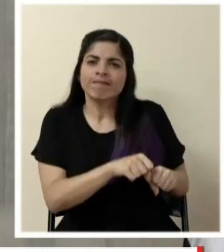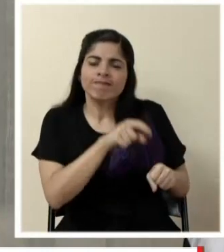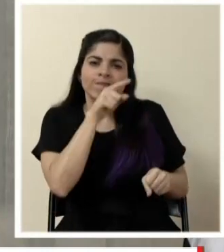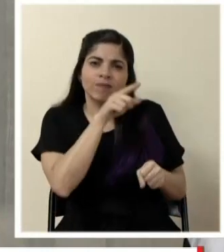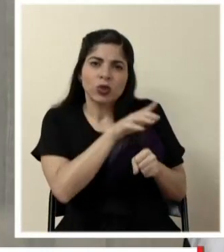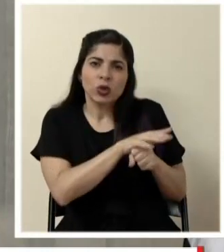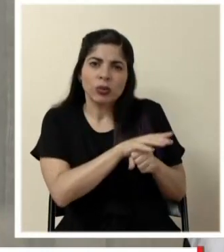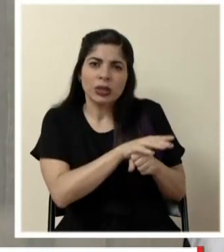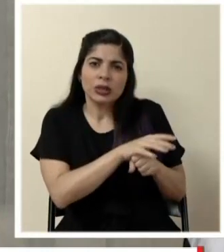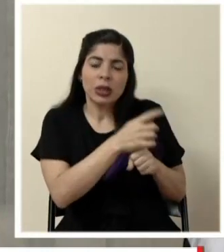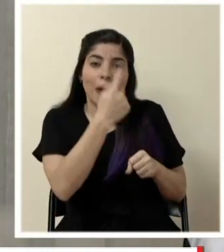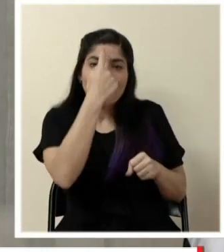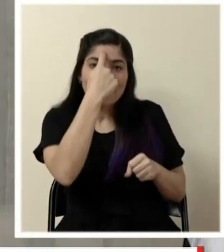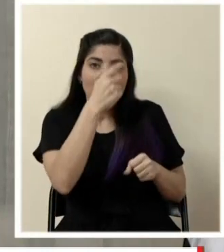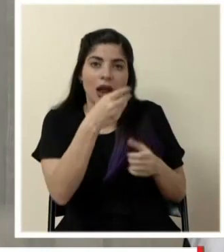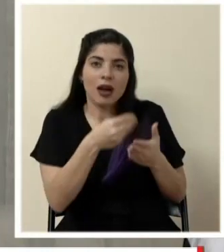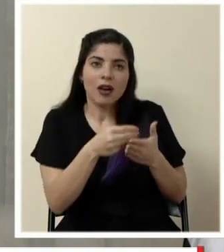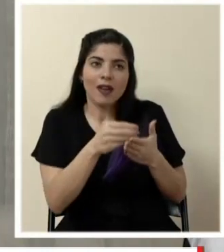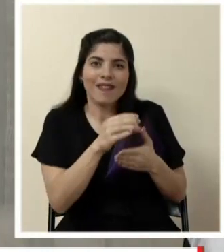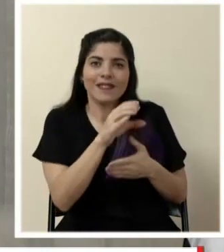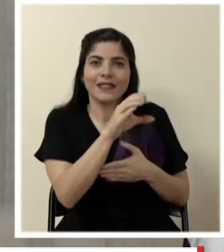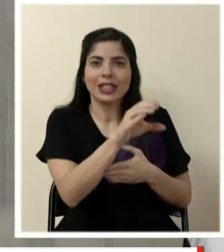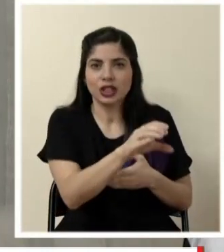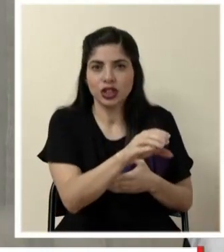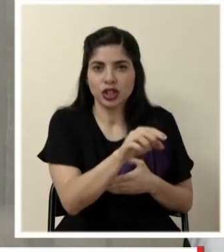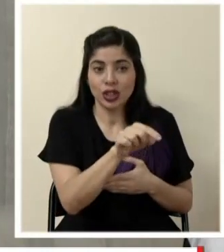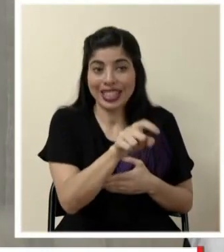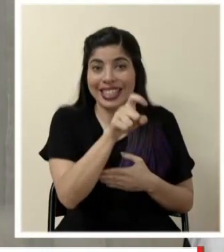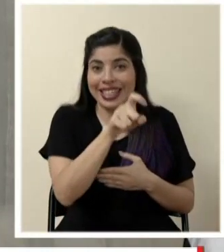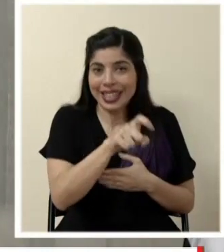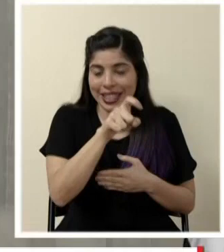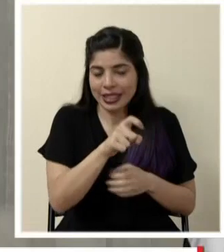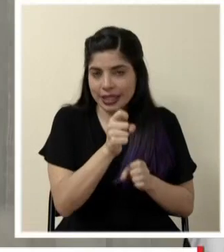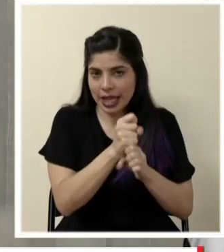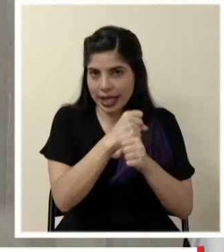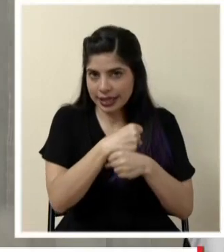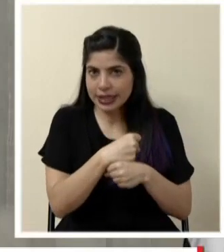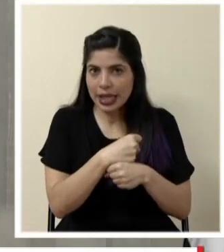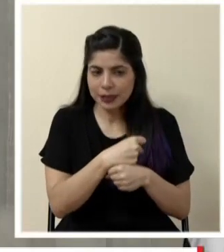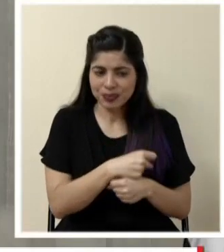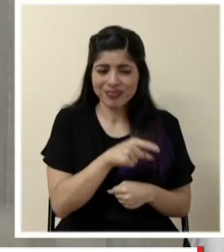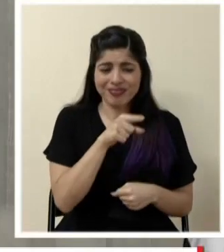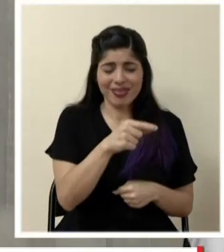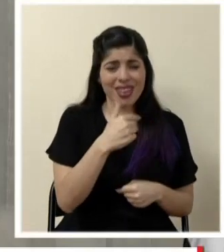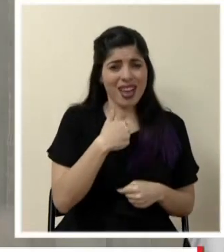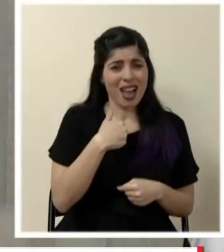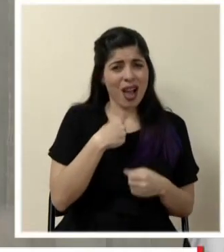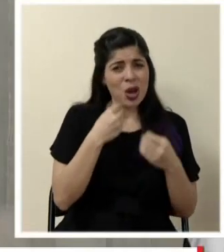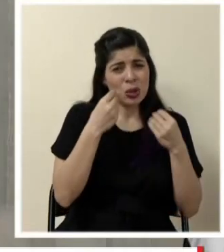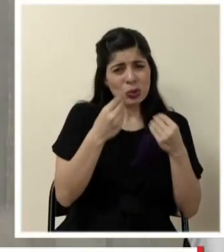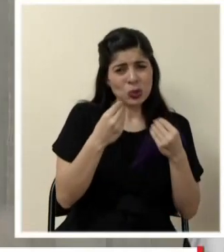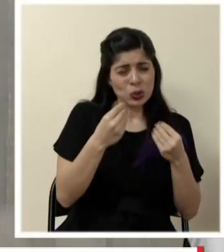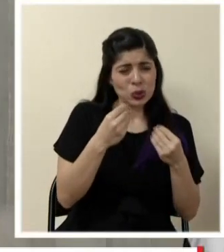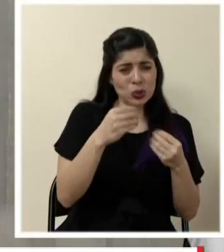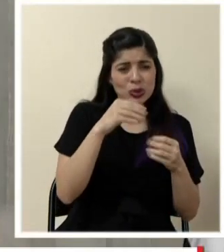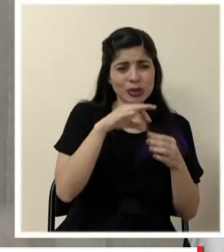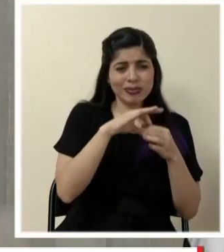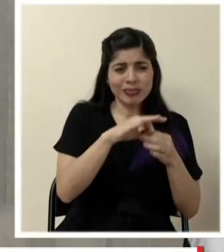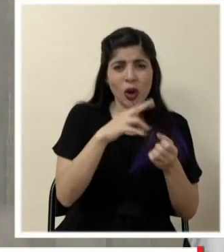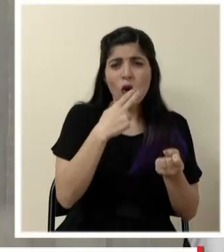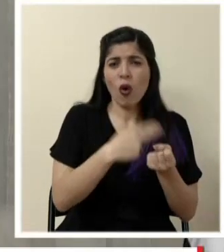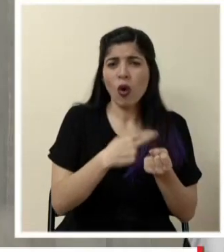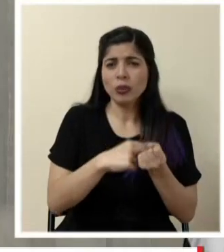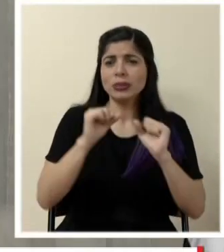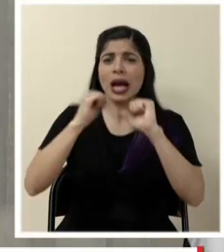un portafolio de inversión que es necesario de realizar. Ahí hay una gran cantidad de hospitales, de áreas